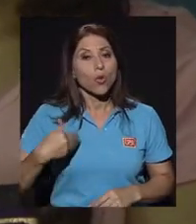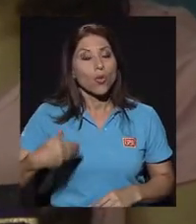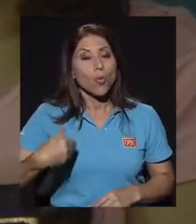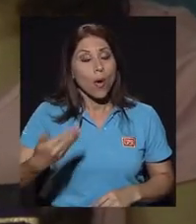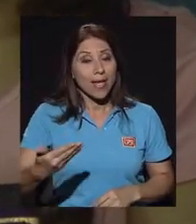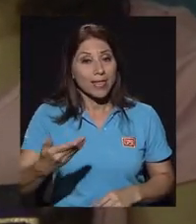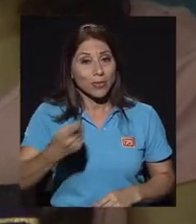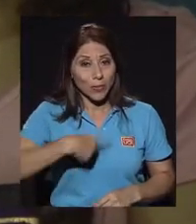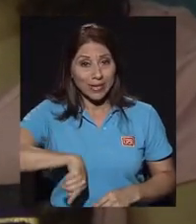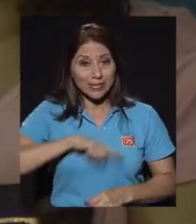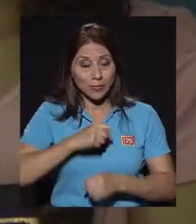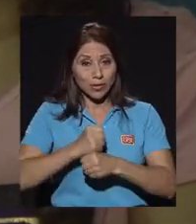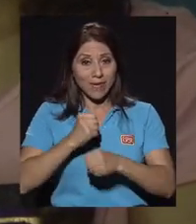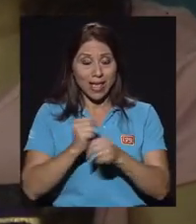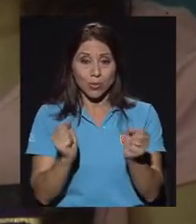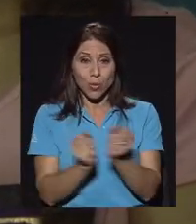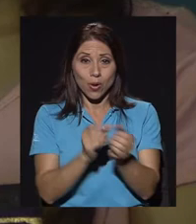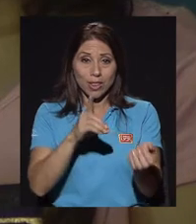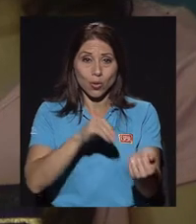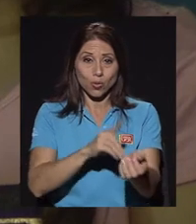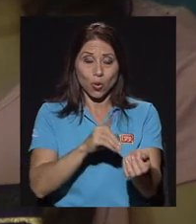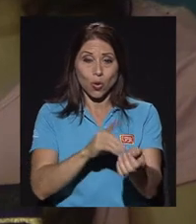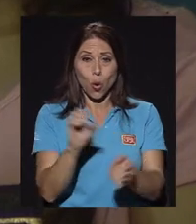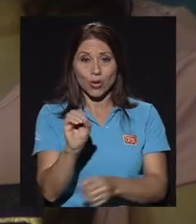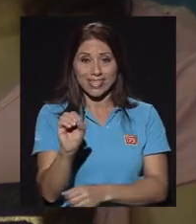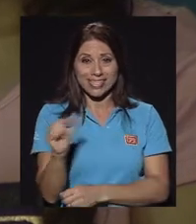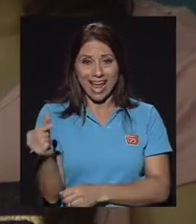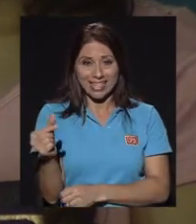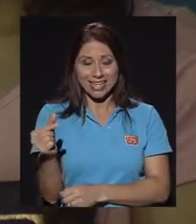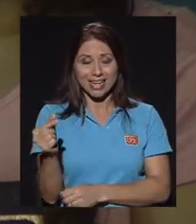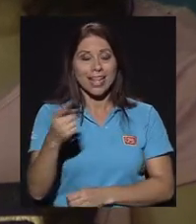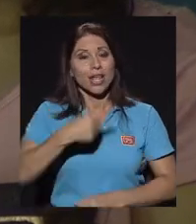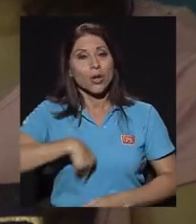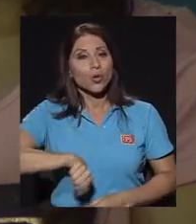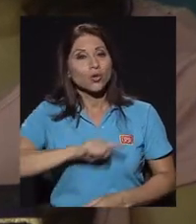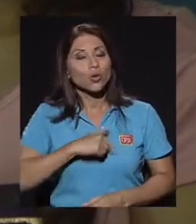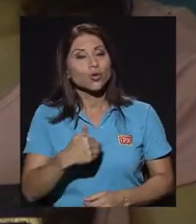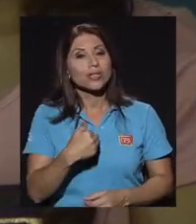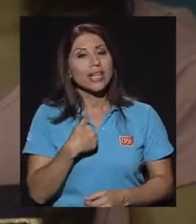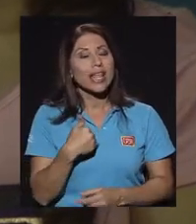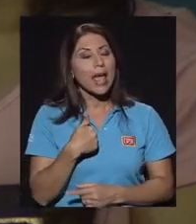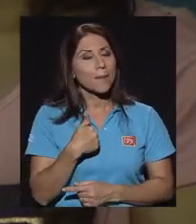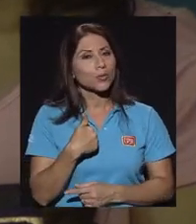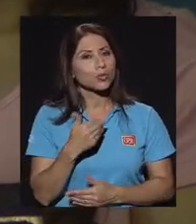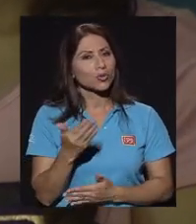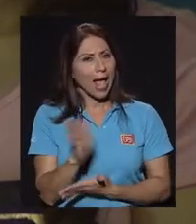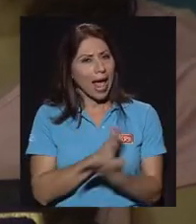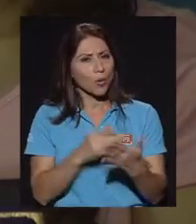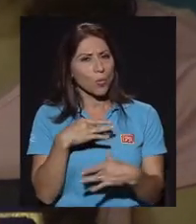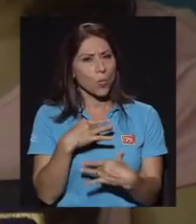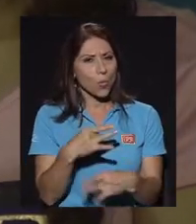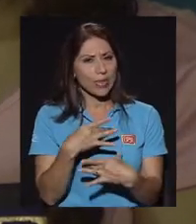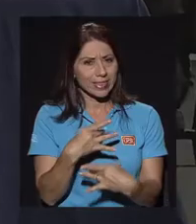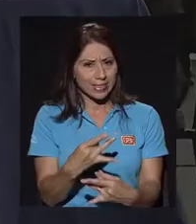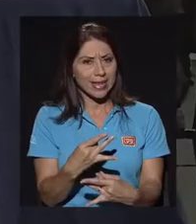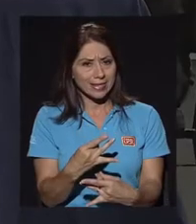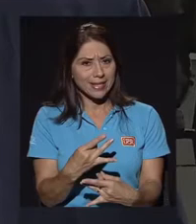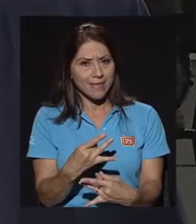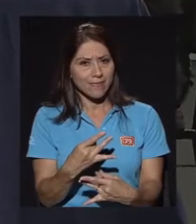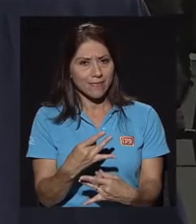Cuando estábamos trabajando con el doctor Ortiz Gayer, teníamos una modalidad muy interesante